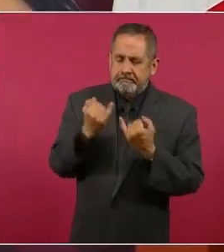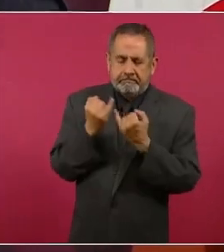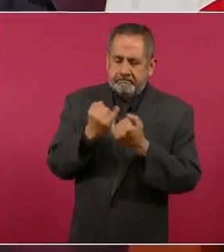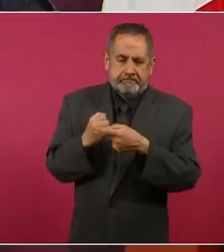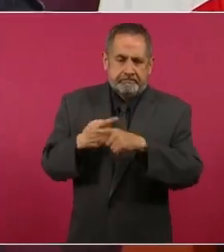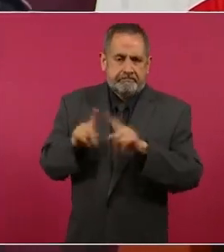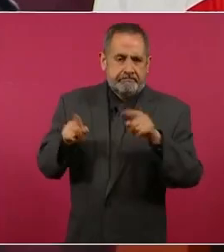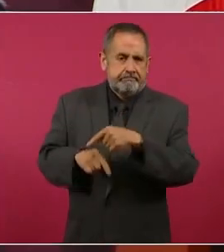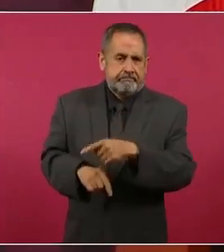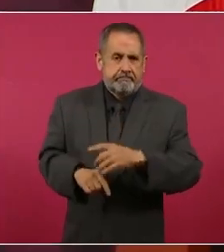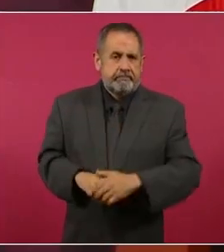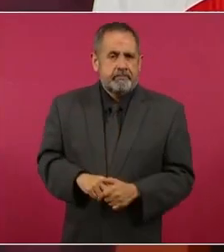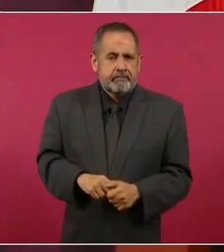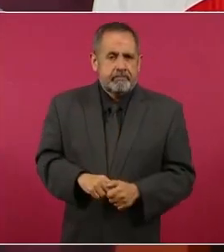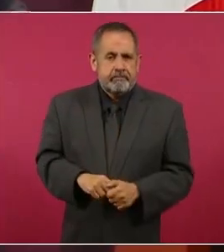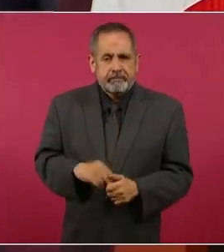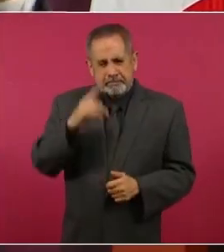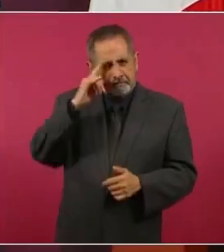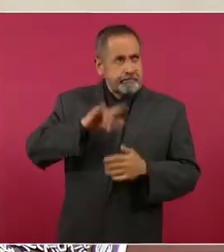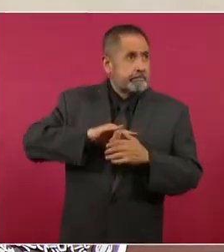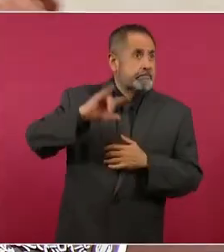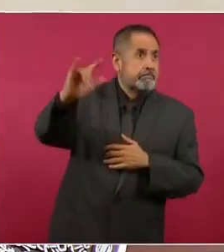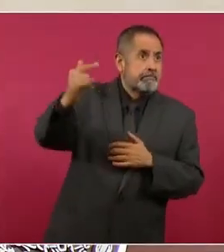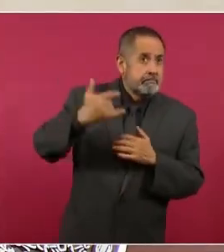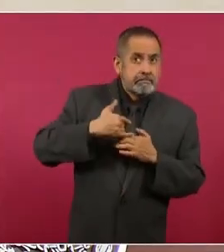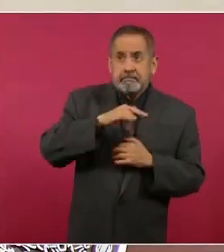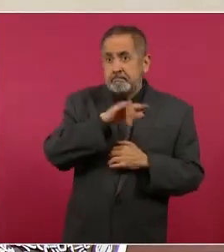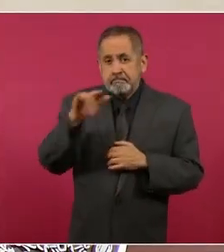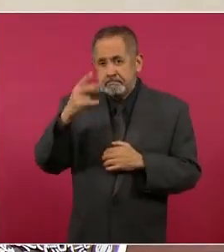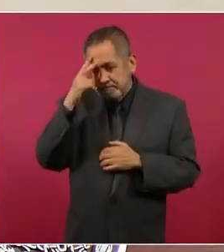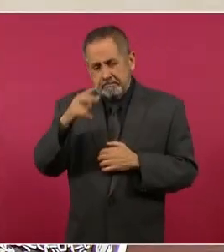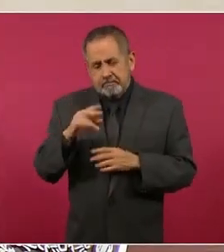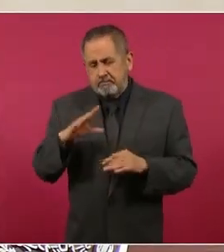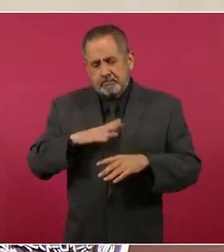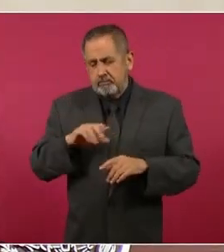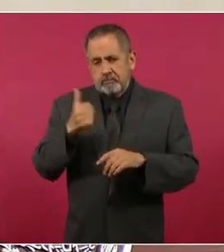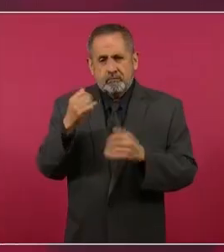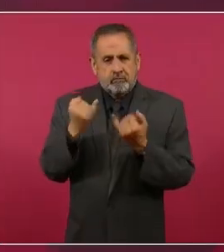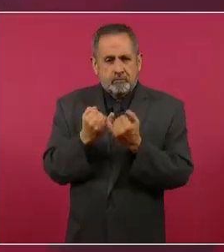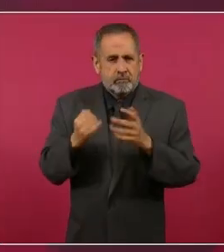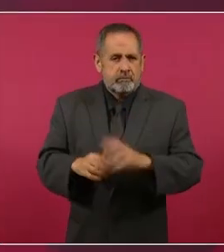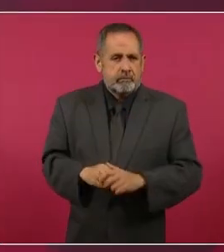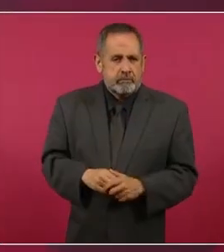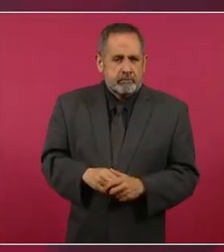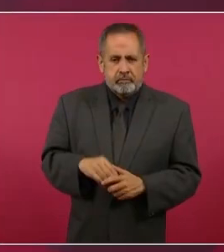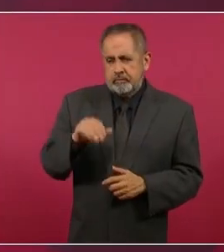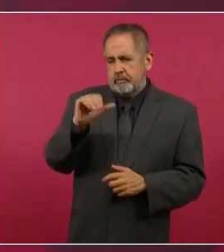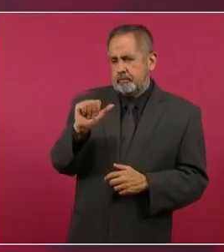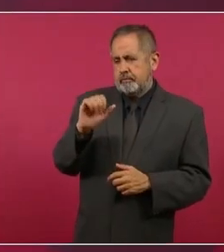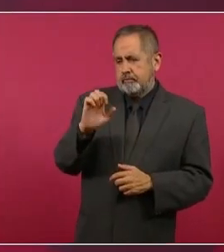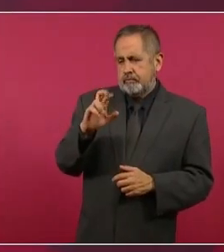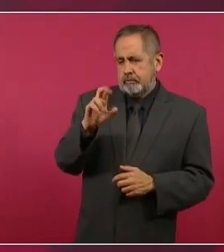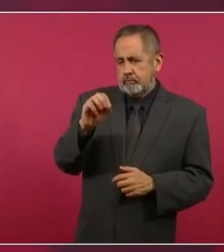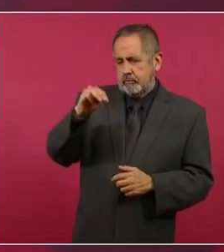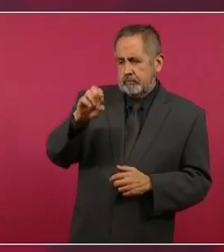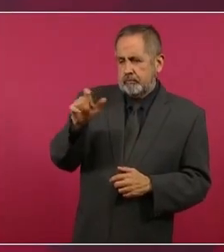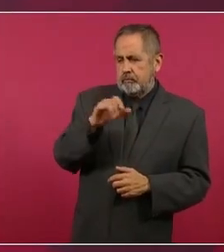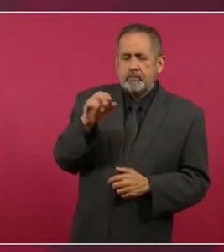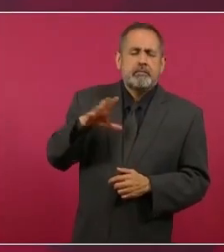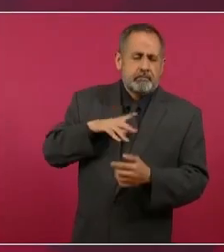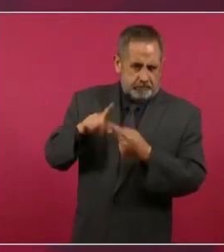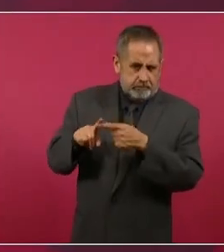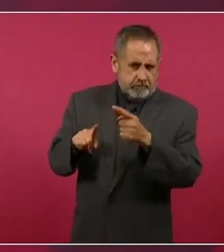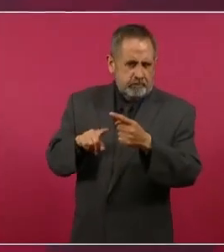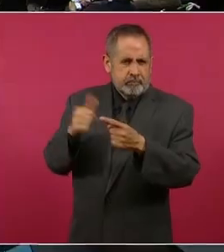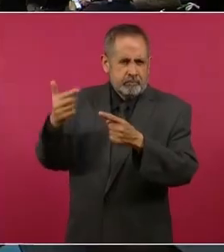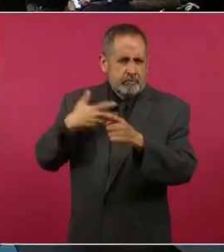que cubren las rutas en México. Hay en Aeroméxico y en